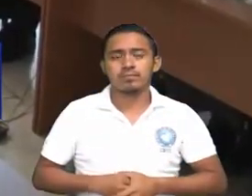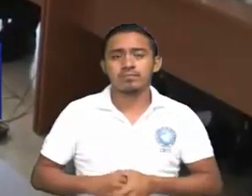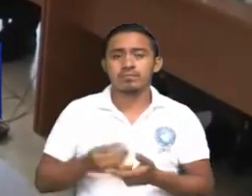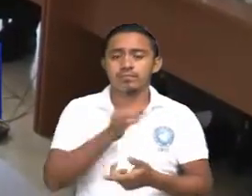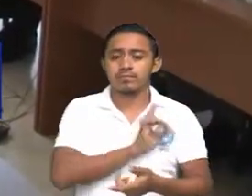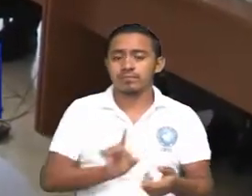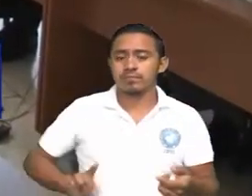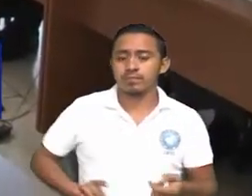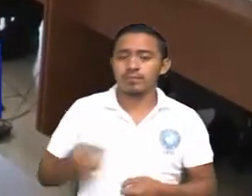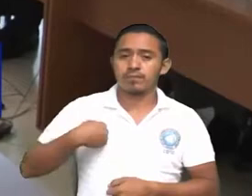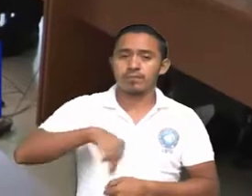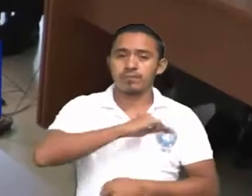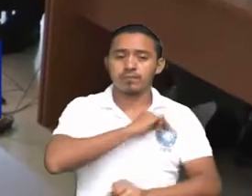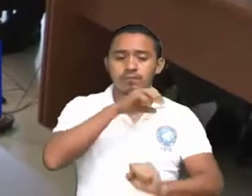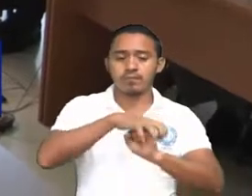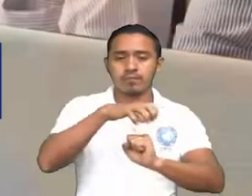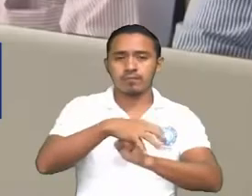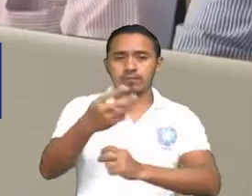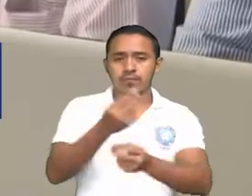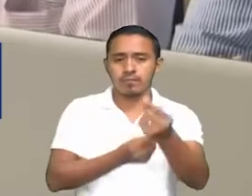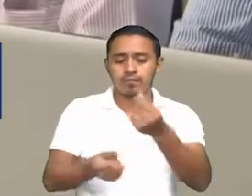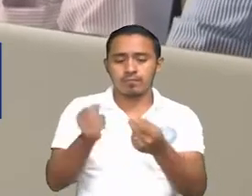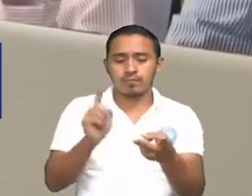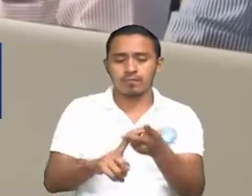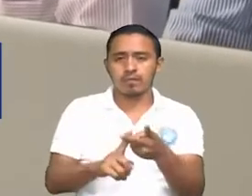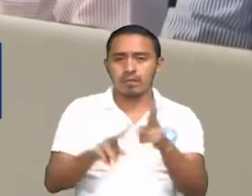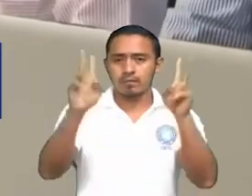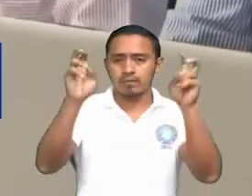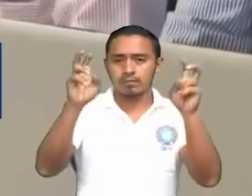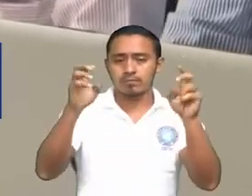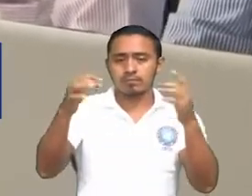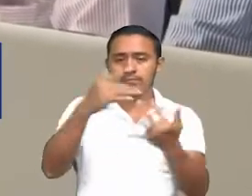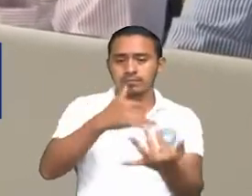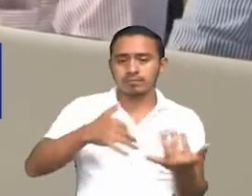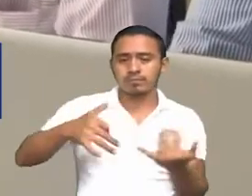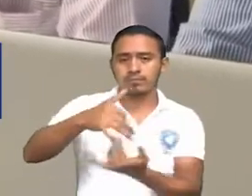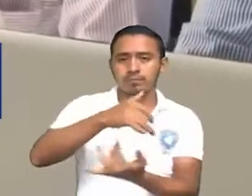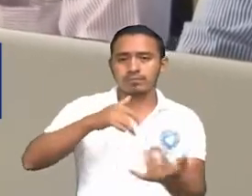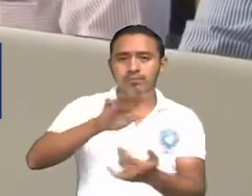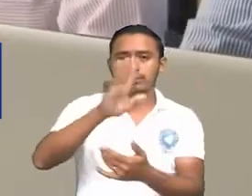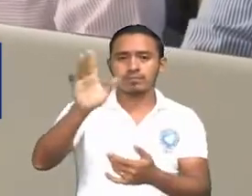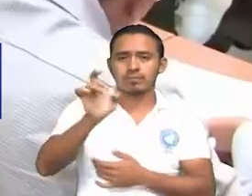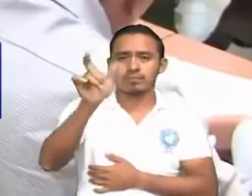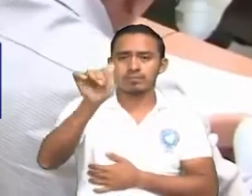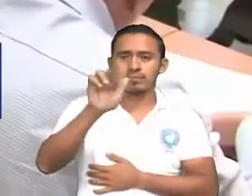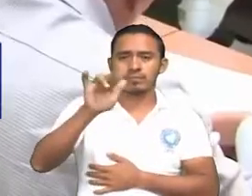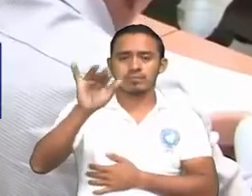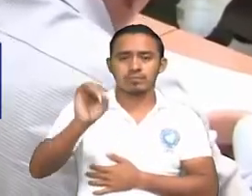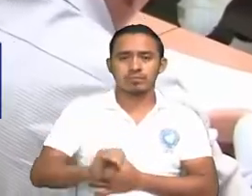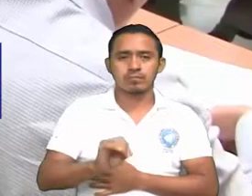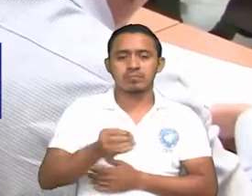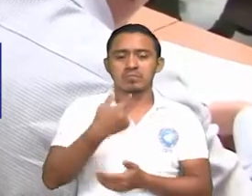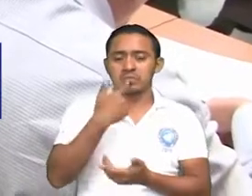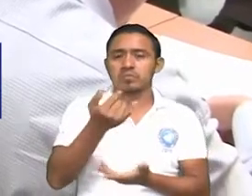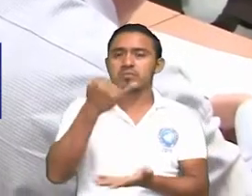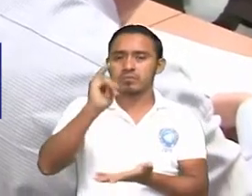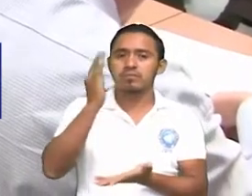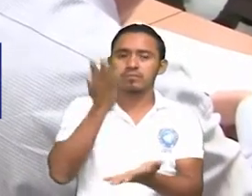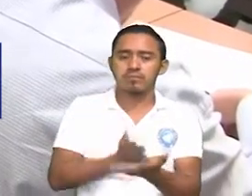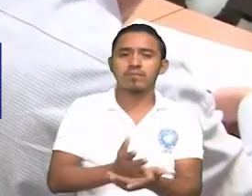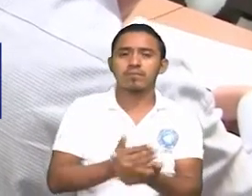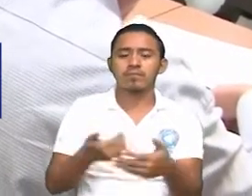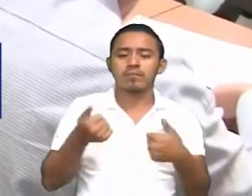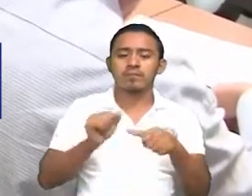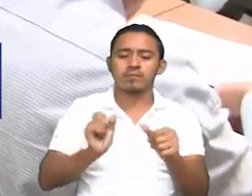Diputados miembros de las Comisiones Económicas y de Asuntos Exteriores de la Asamblea Nacional dictaminan favorable al decreto